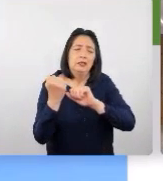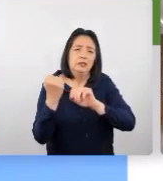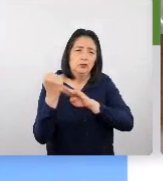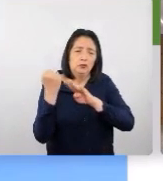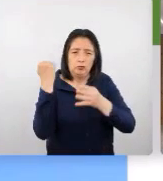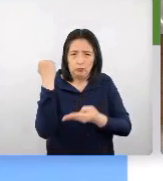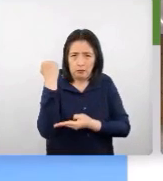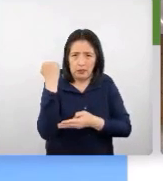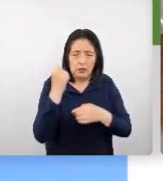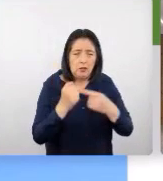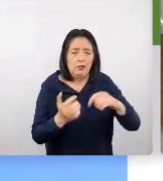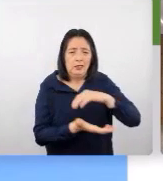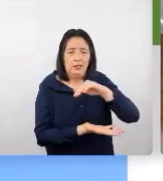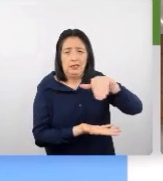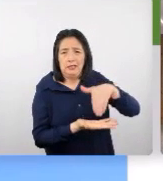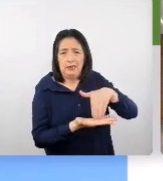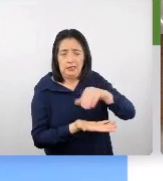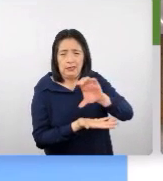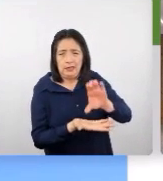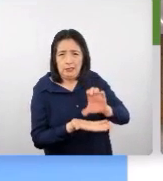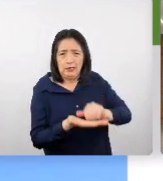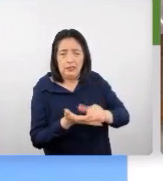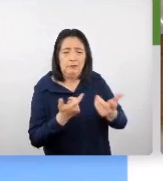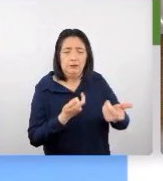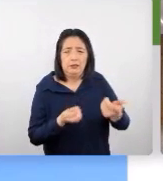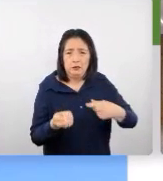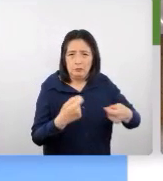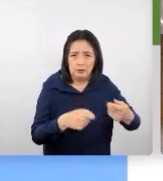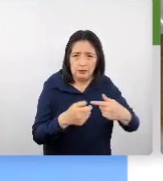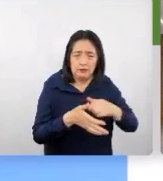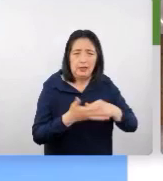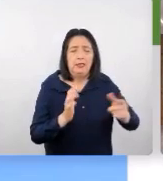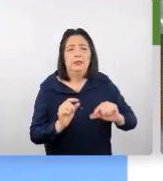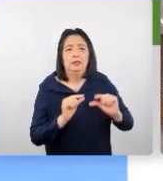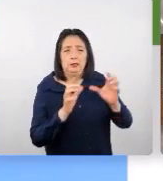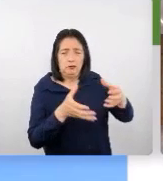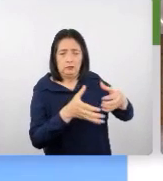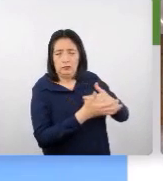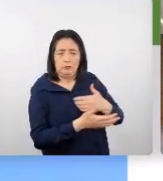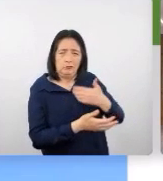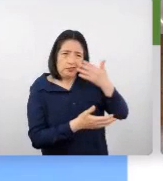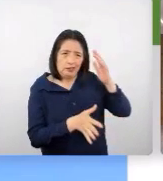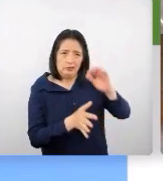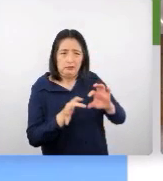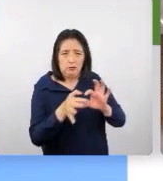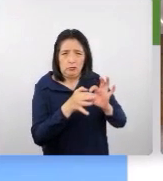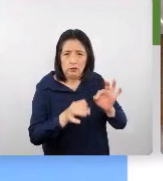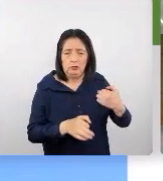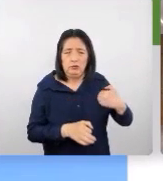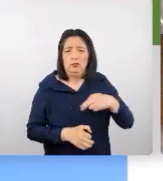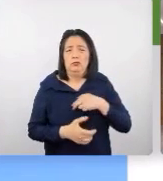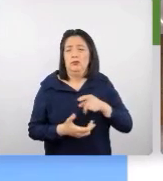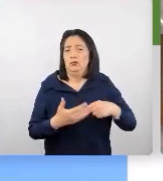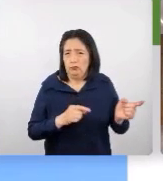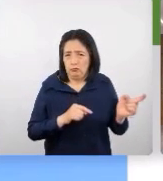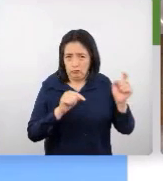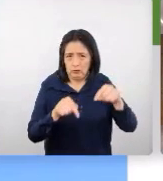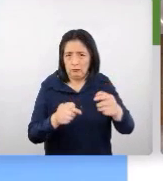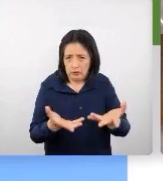emirato o la capital comercial de Emiratos Árabes Unidos, que es donde precisamente nosotros tenemos nuestra presencia